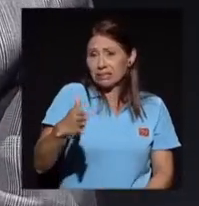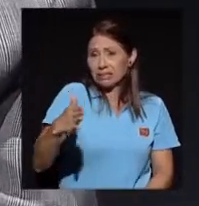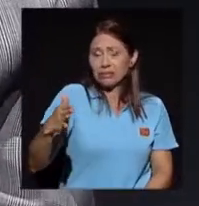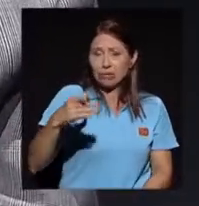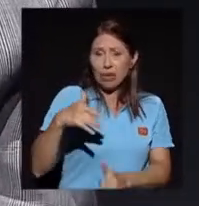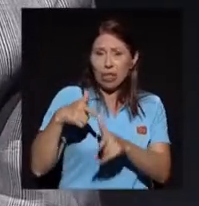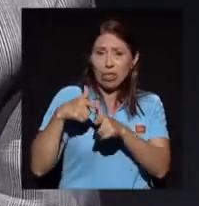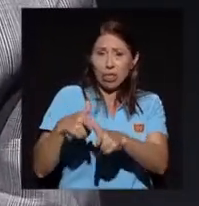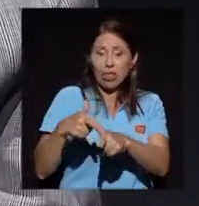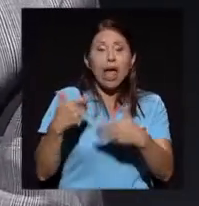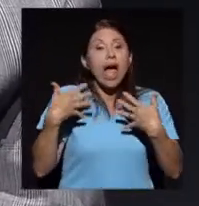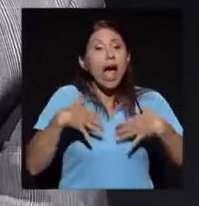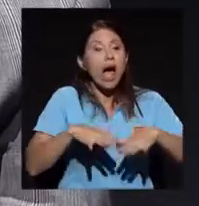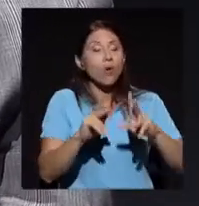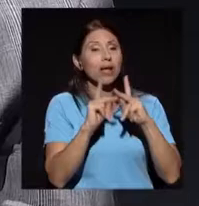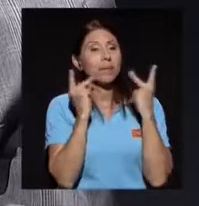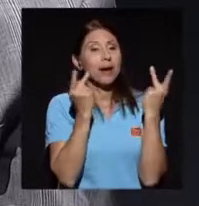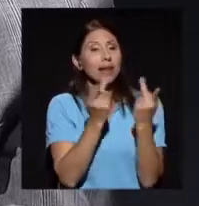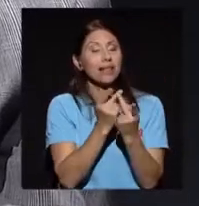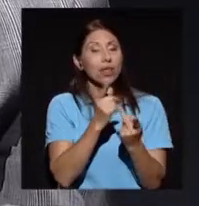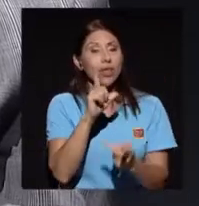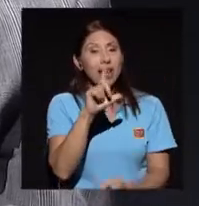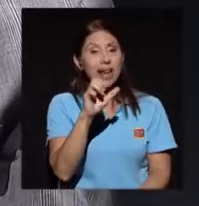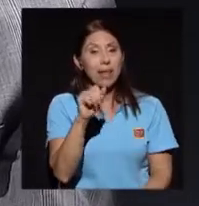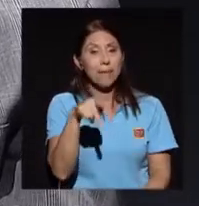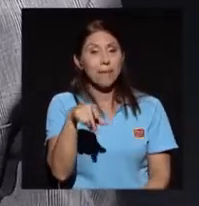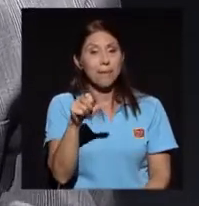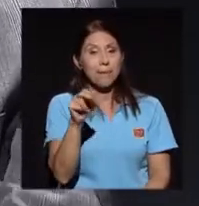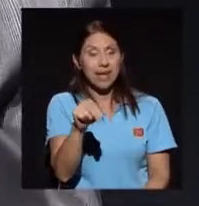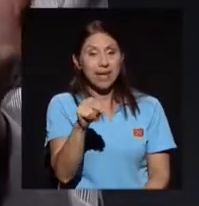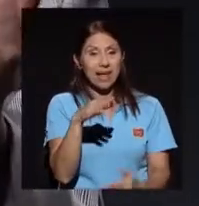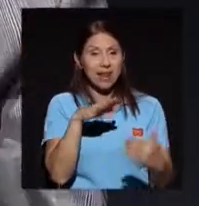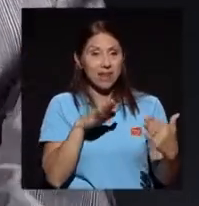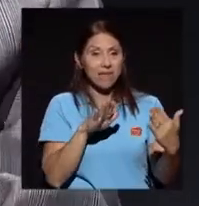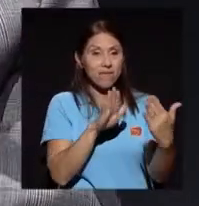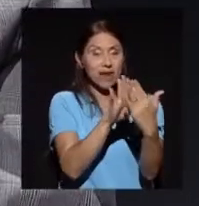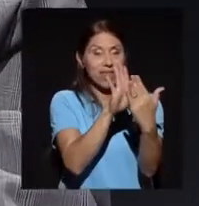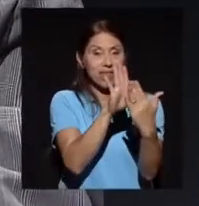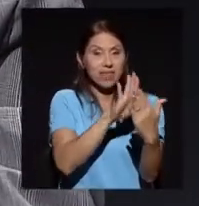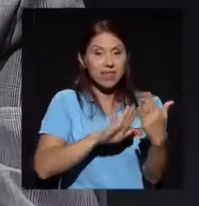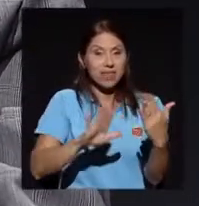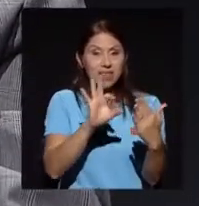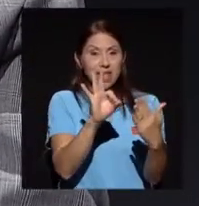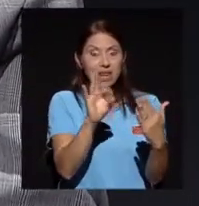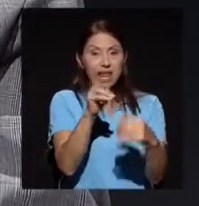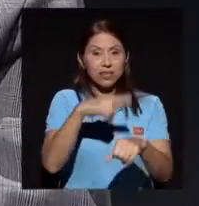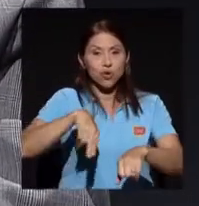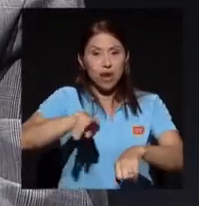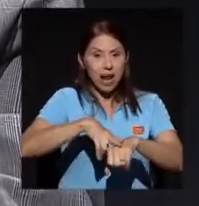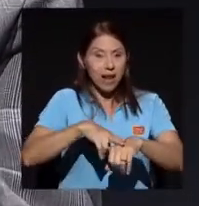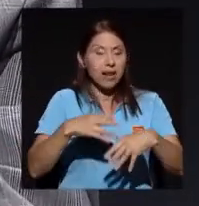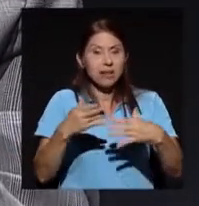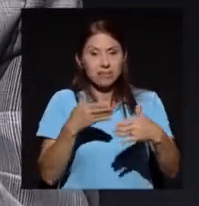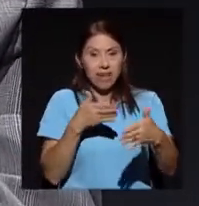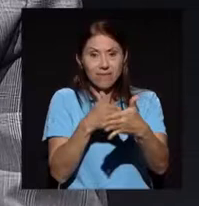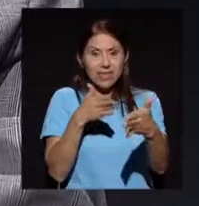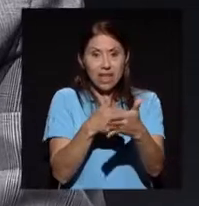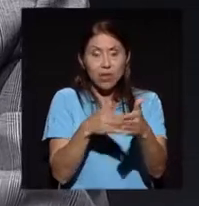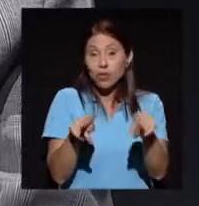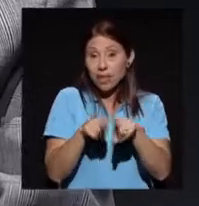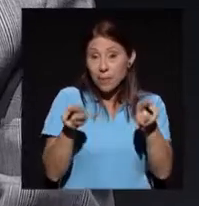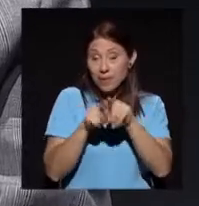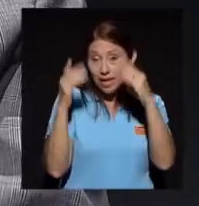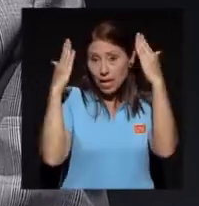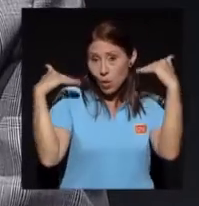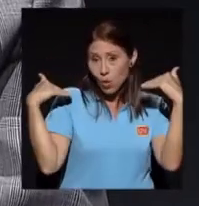partido de lepe en el frente nacional se ha visto muy afectado en holanda hay tendencias populistas muy fuertes